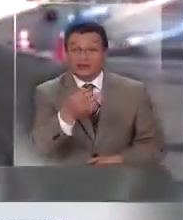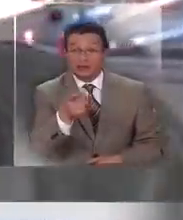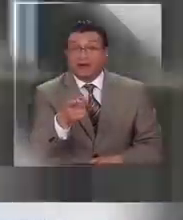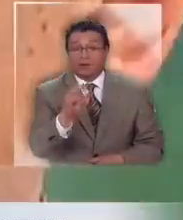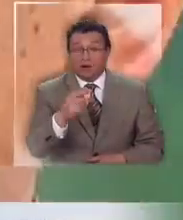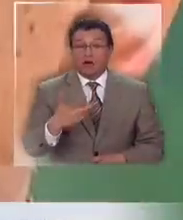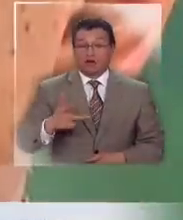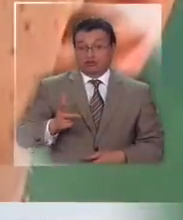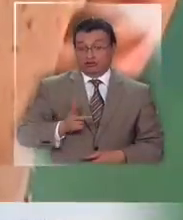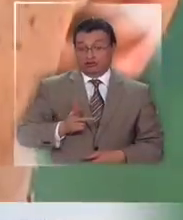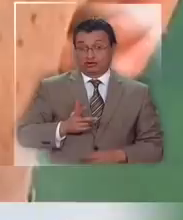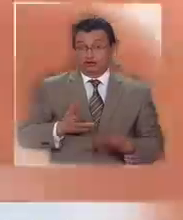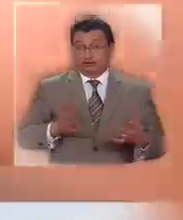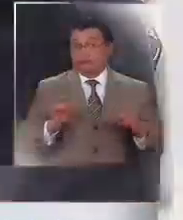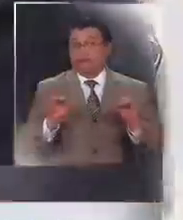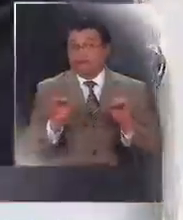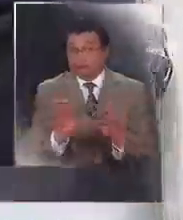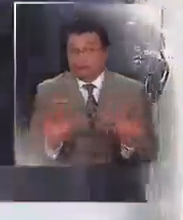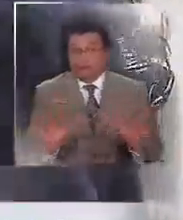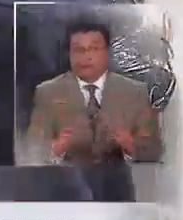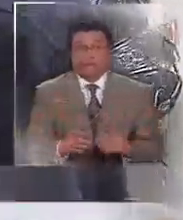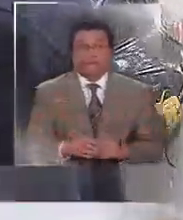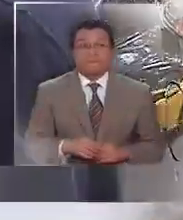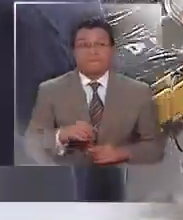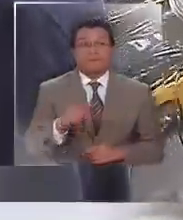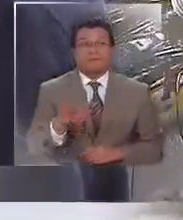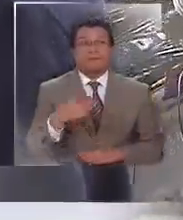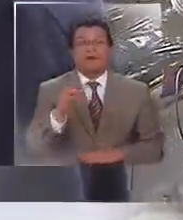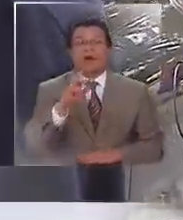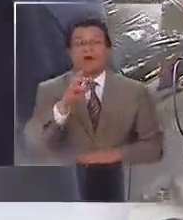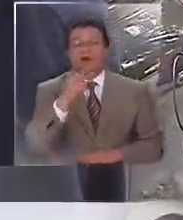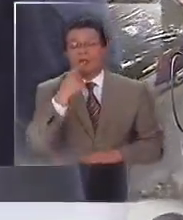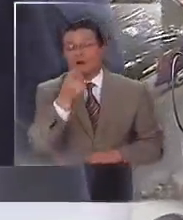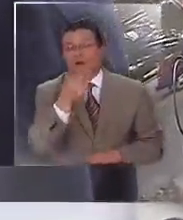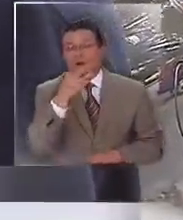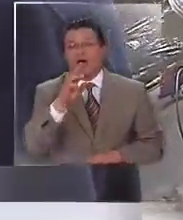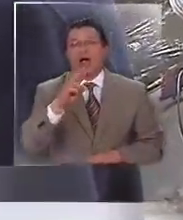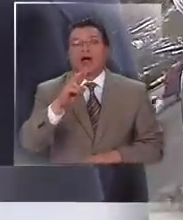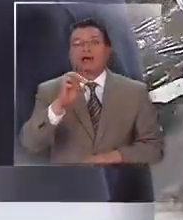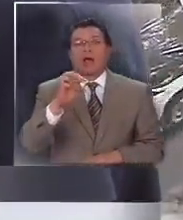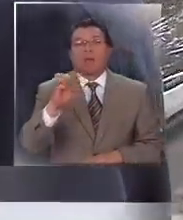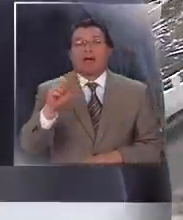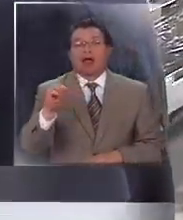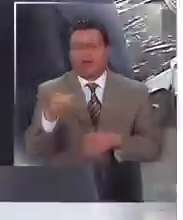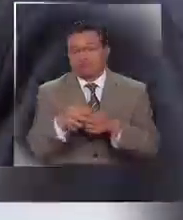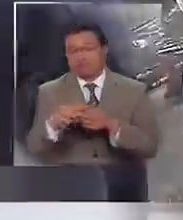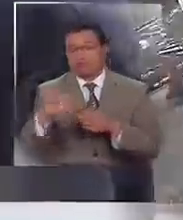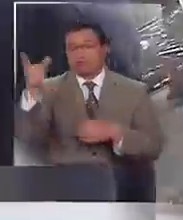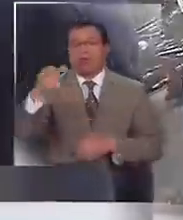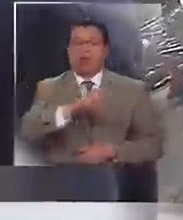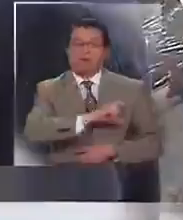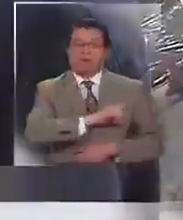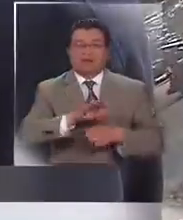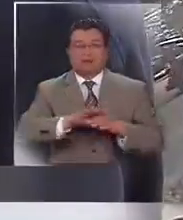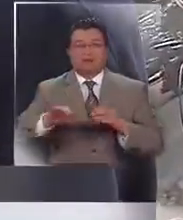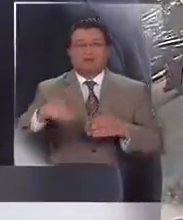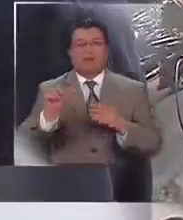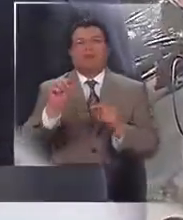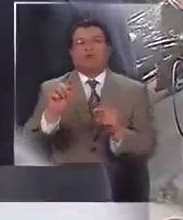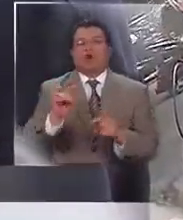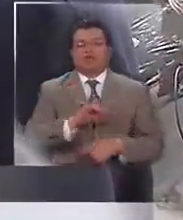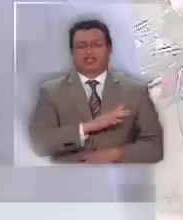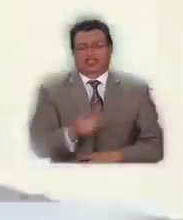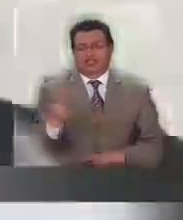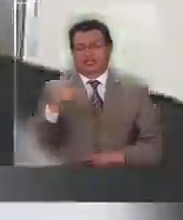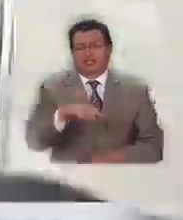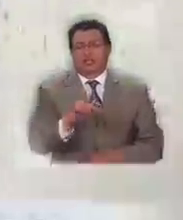lo cortés no quita lo chevasco. Familia Chevasco es de Rapallo, que es un pueblito que está al lado de Génova. Los chevascos somos muy pocos aquí en Chile,